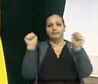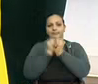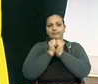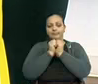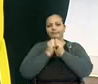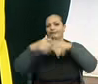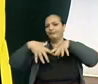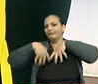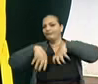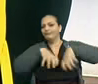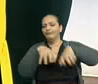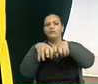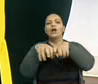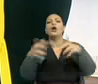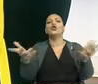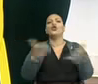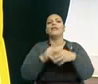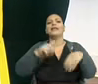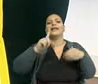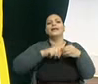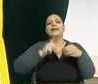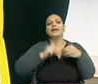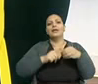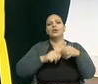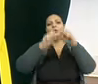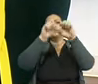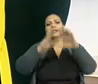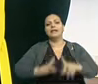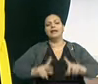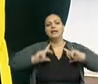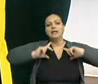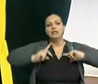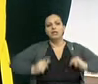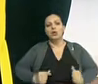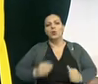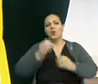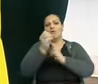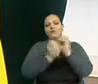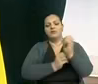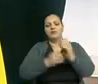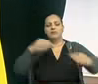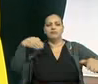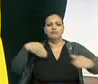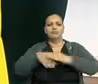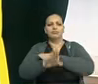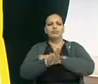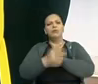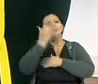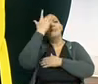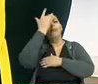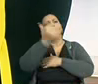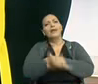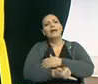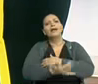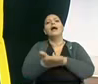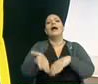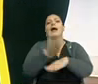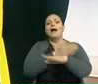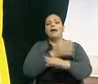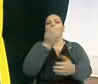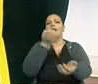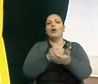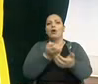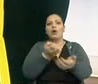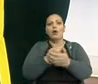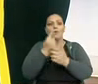de Salud del municipio de Quito por un presunto sobreprecio en las compras de pruebas de COVID-19. En la capital